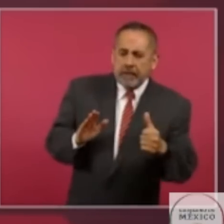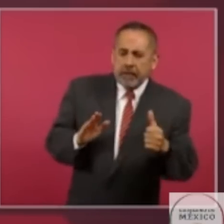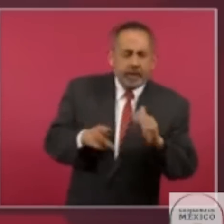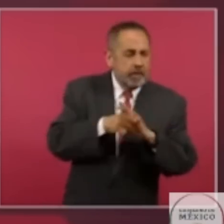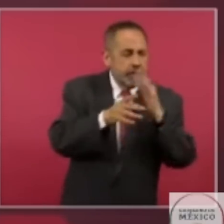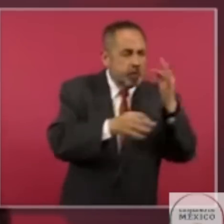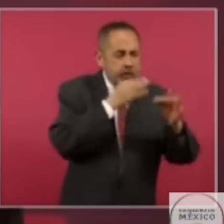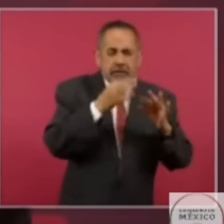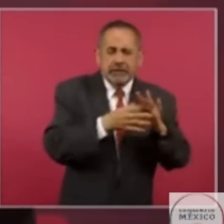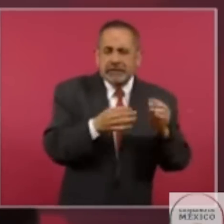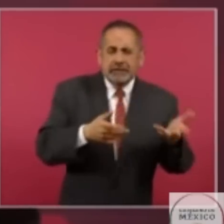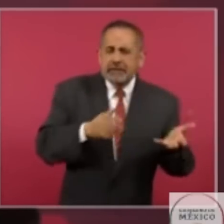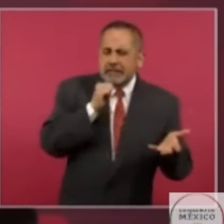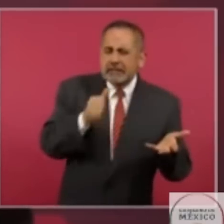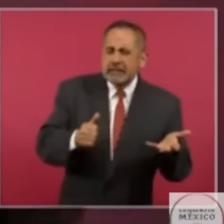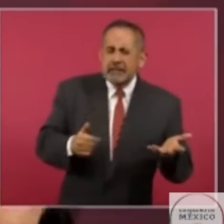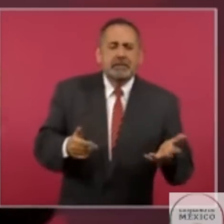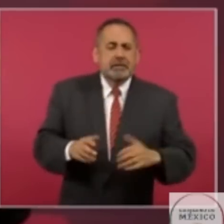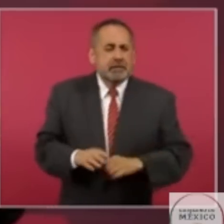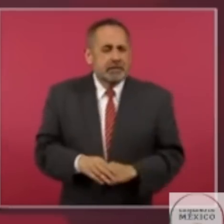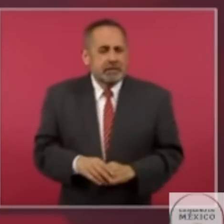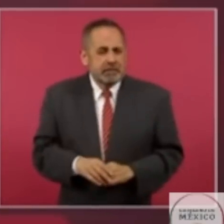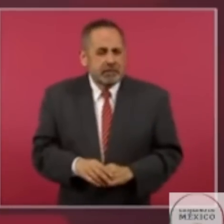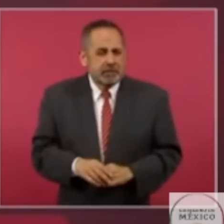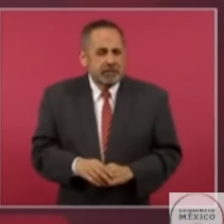periodistas que están